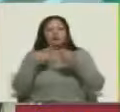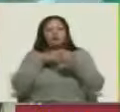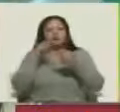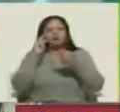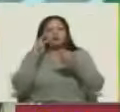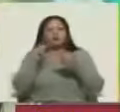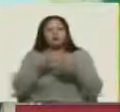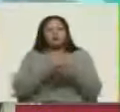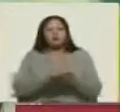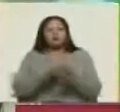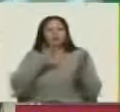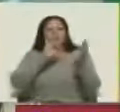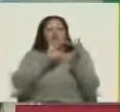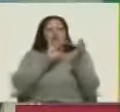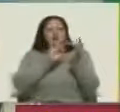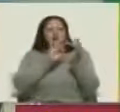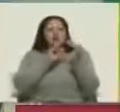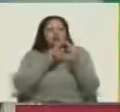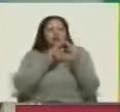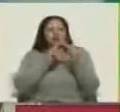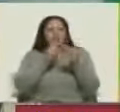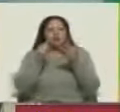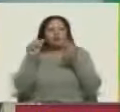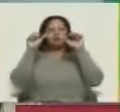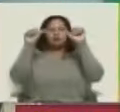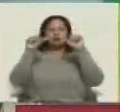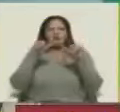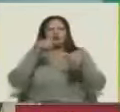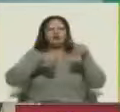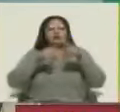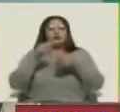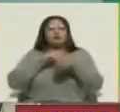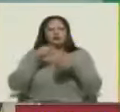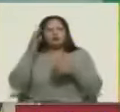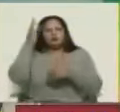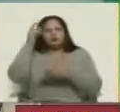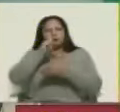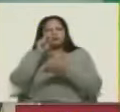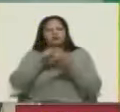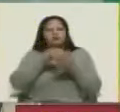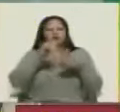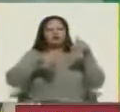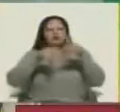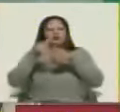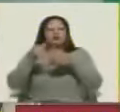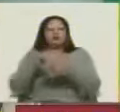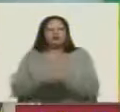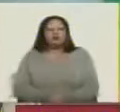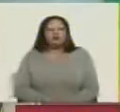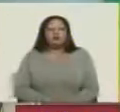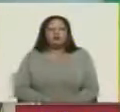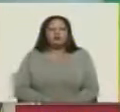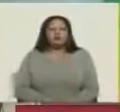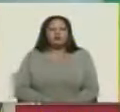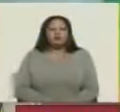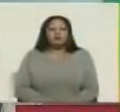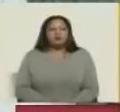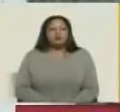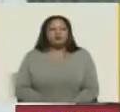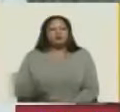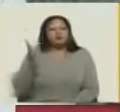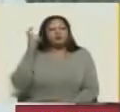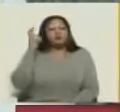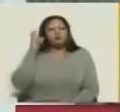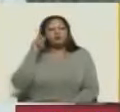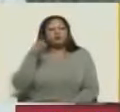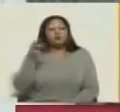conocer este cronograma electoral por parte del Consejo Nacional Electoral y lo que tiene que ver. ¿Sí nos escuchan allá?